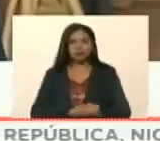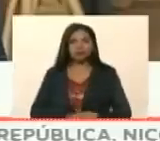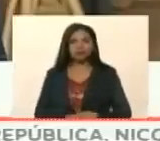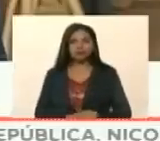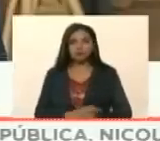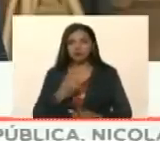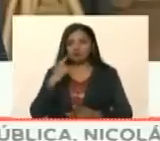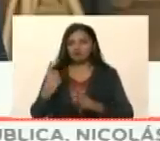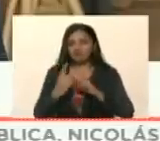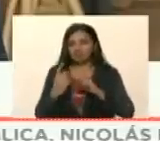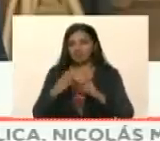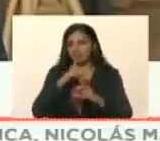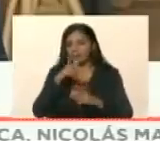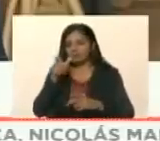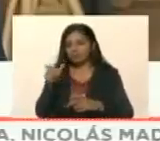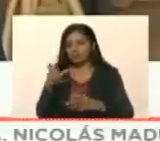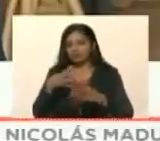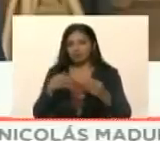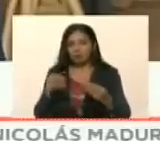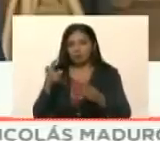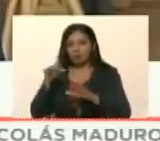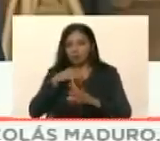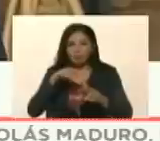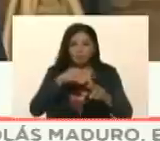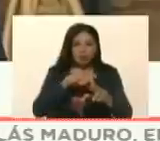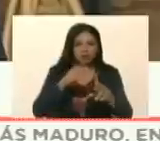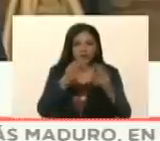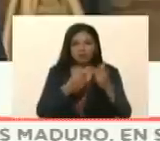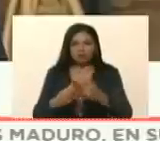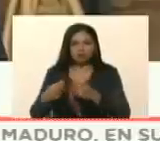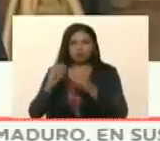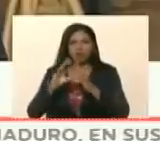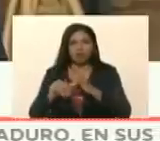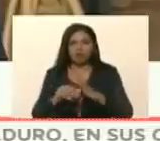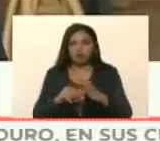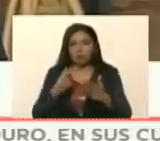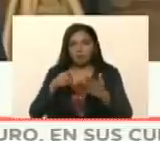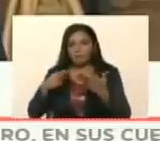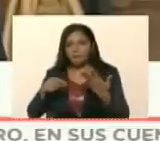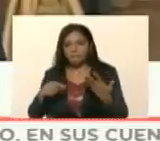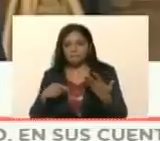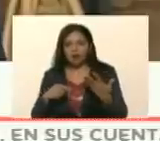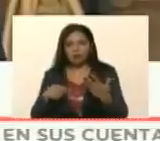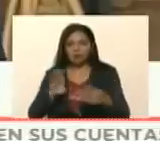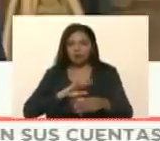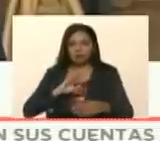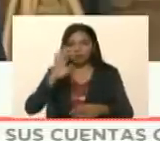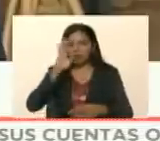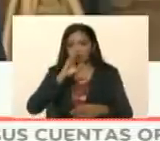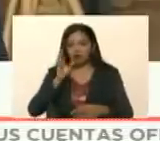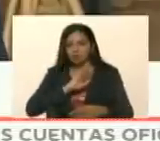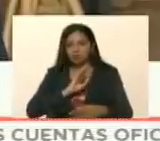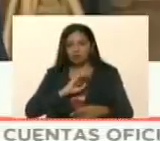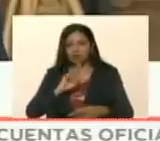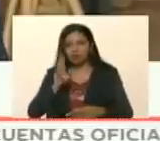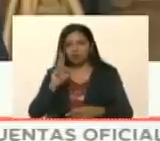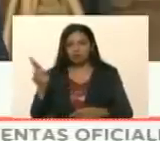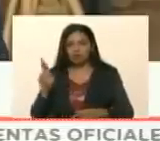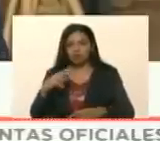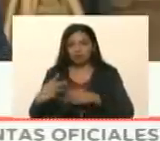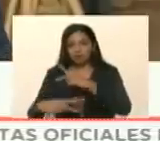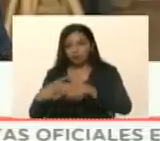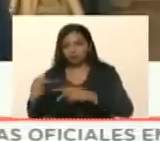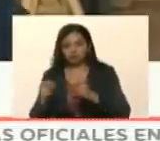Frente a la maldad, el daño, el bloqueo, la persecución financiera, el robo de activos, el robo de cuentas bancarias de la República. Producir